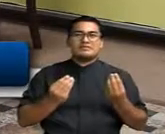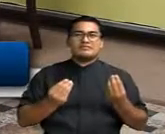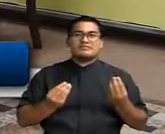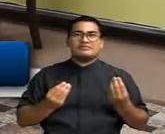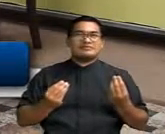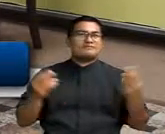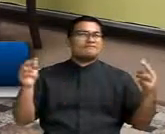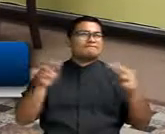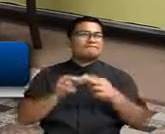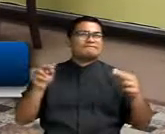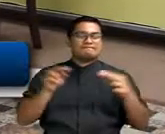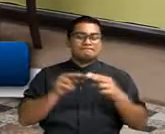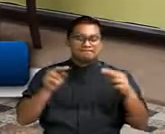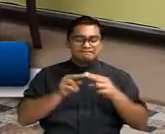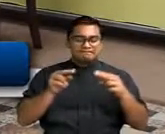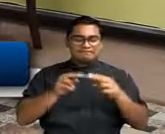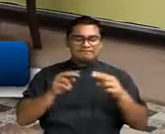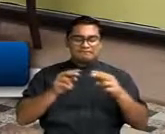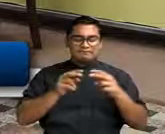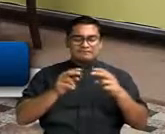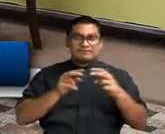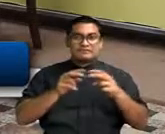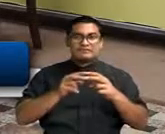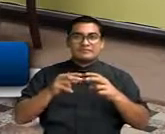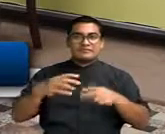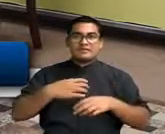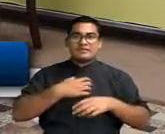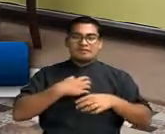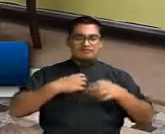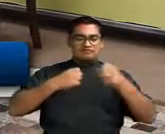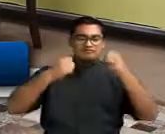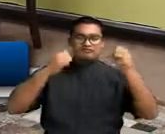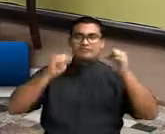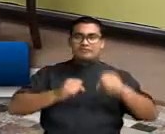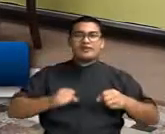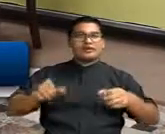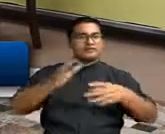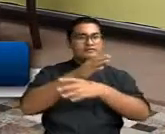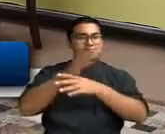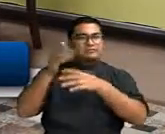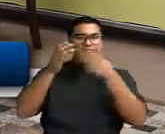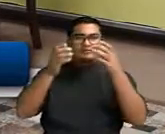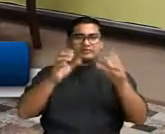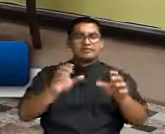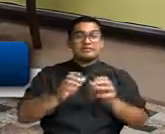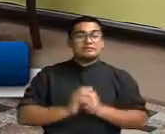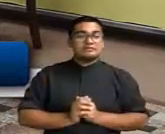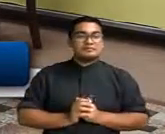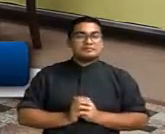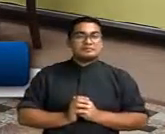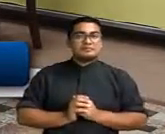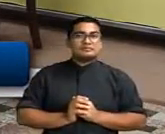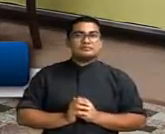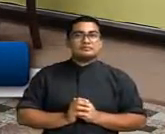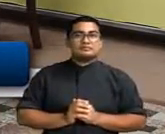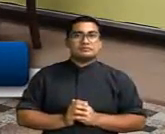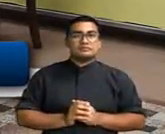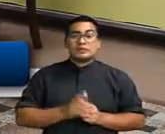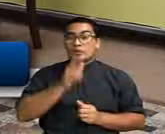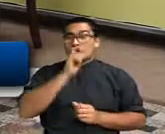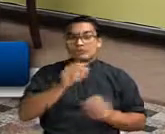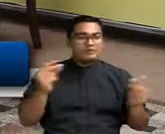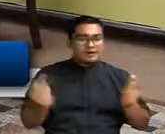muchos como poderes que tiene, ¿verdad?, para hacer muchas cosas. hace las cosas muy